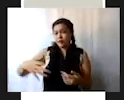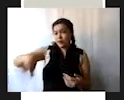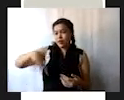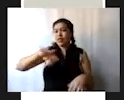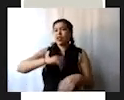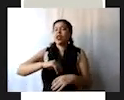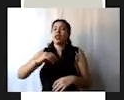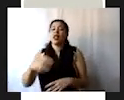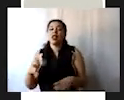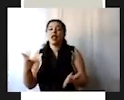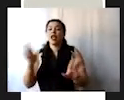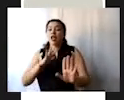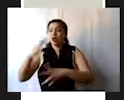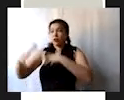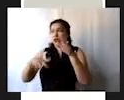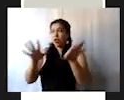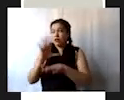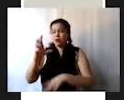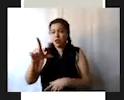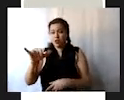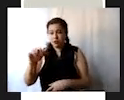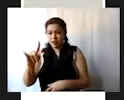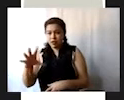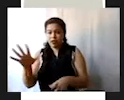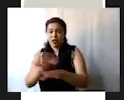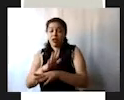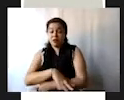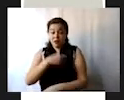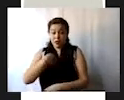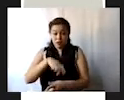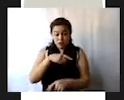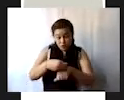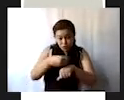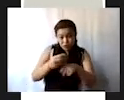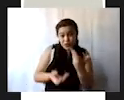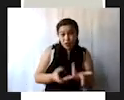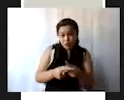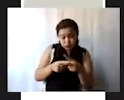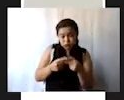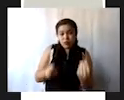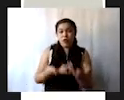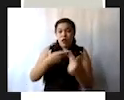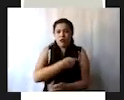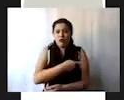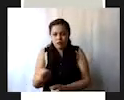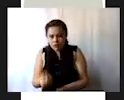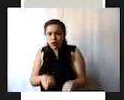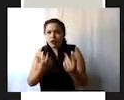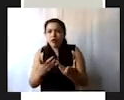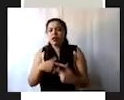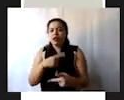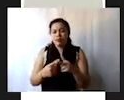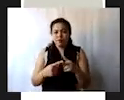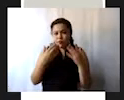sucediendo con el cambio climático, cuáles son las verdaderas cifras que estamos enfrentando de la pobreza, y si no están esas cifras,